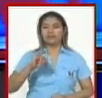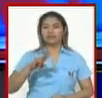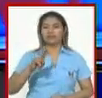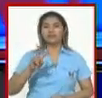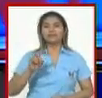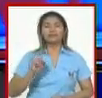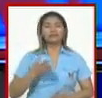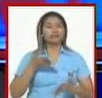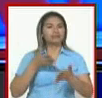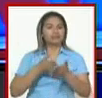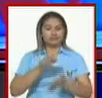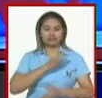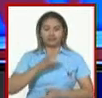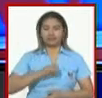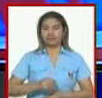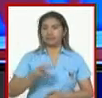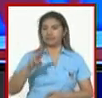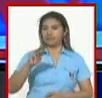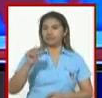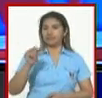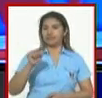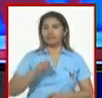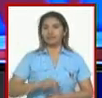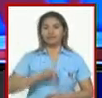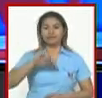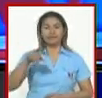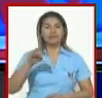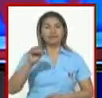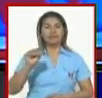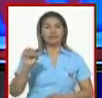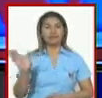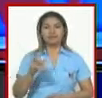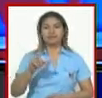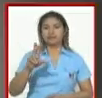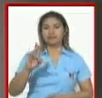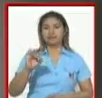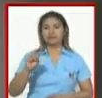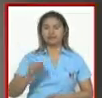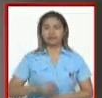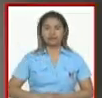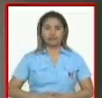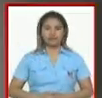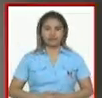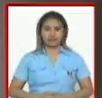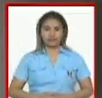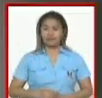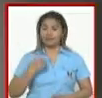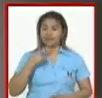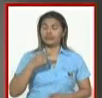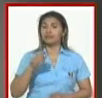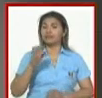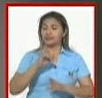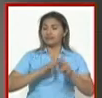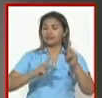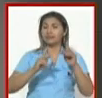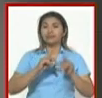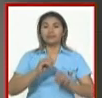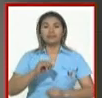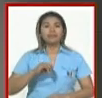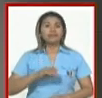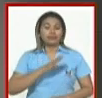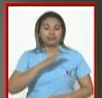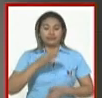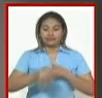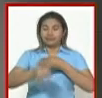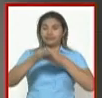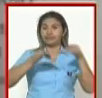hacia el concejal del más josé luís maturana según juntas vecinales el concejal